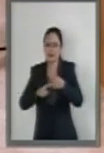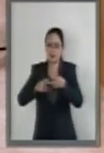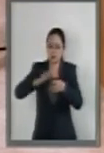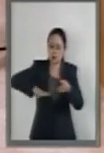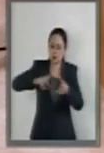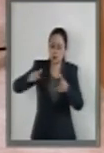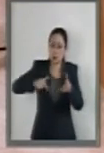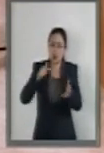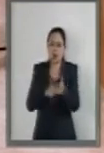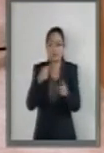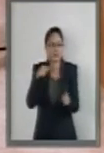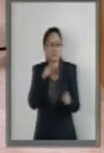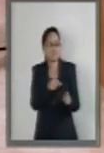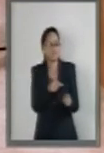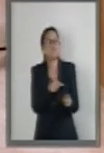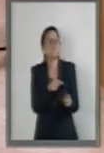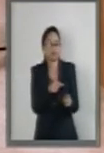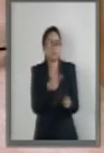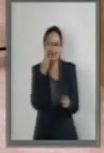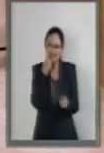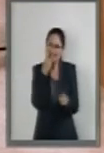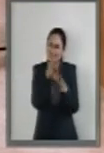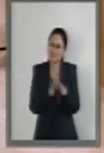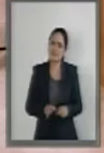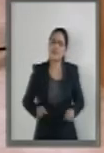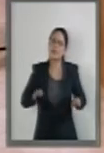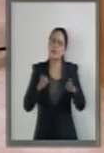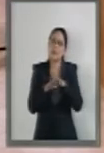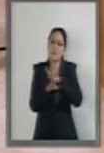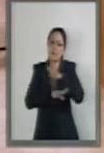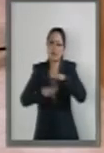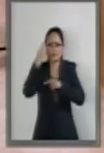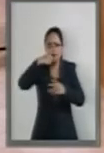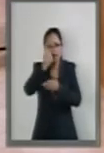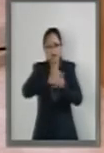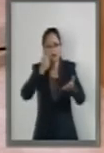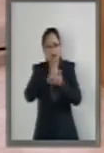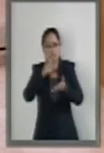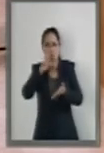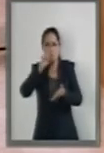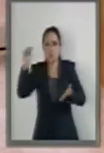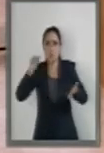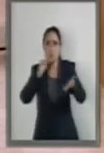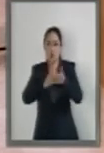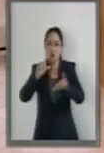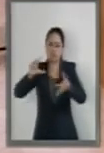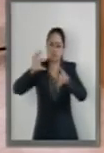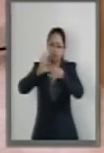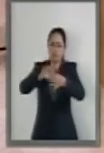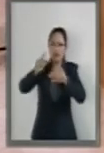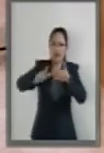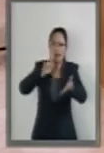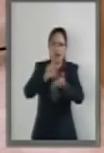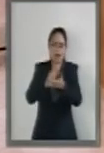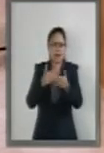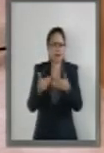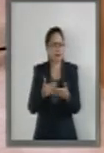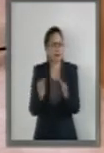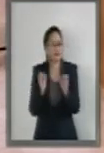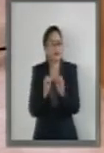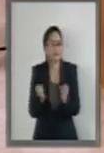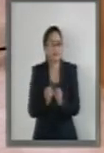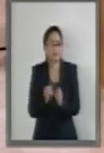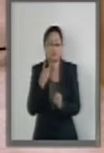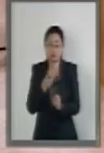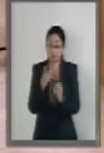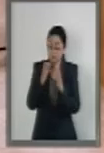comunes, que son la columna vertebral de una ciudad y no están presentes en nuestra legislación. De ese es